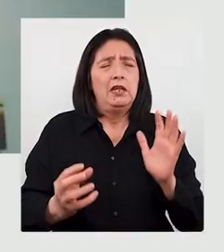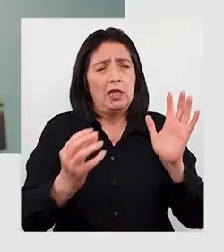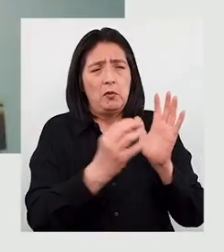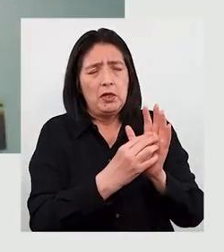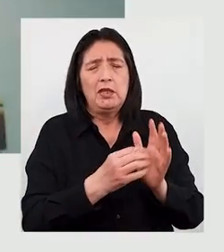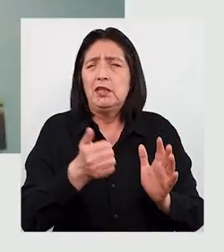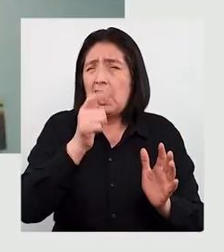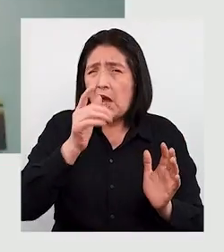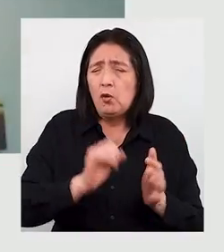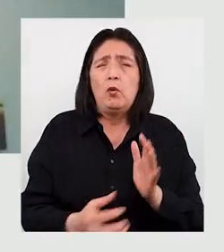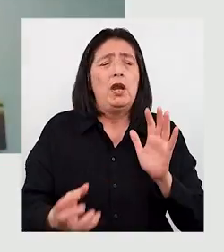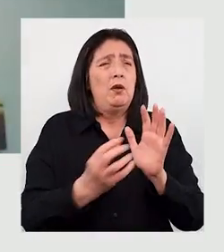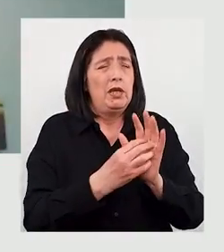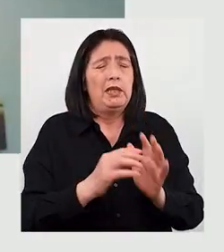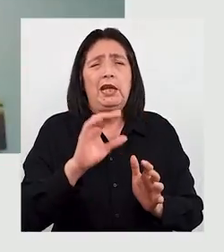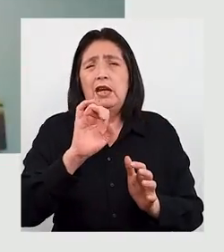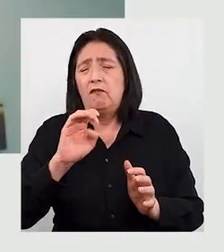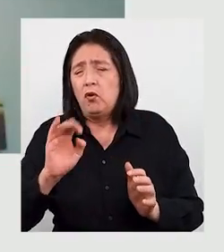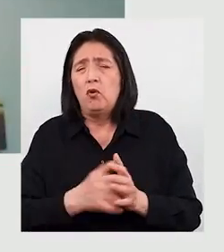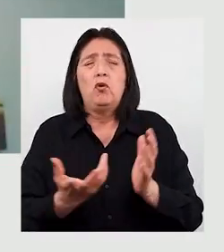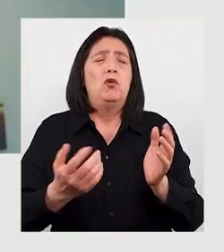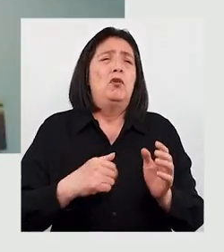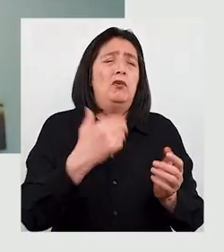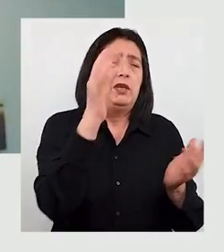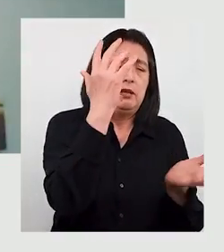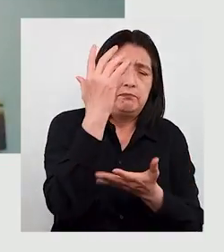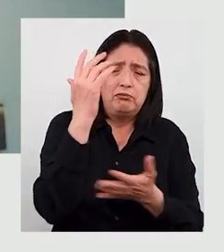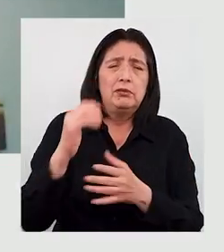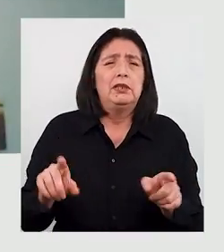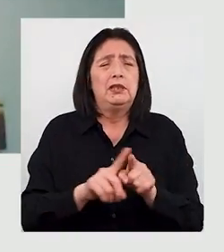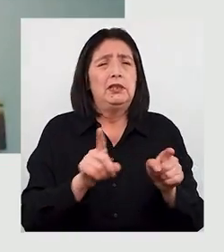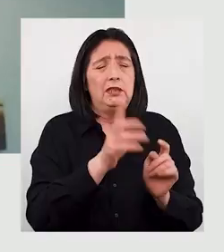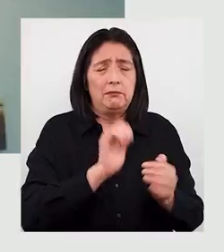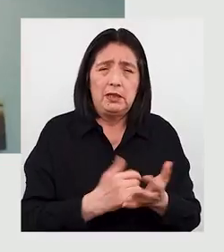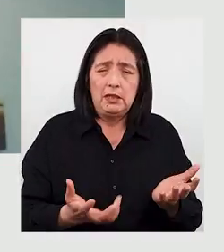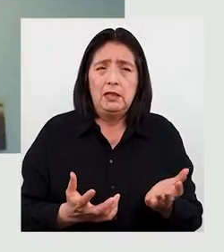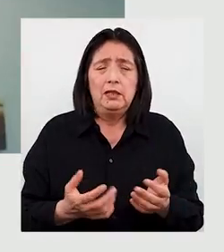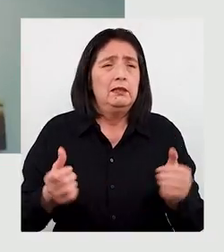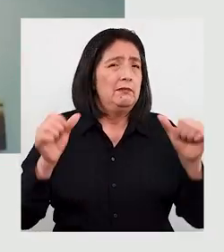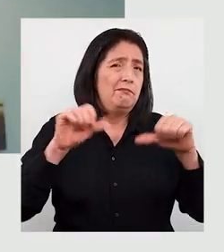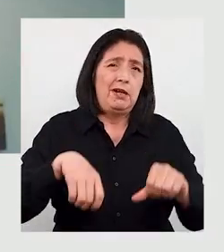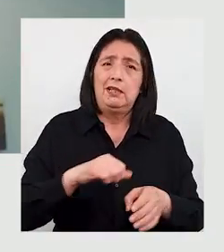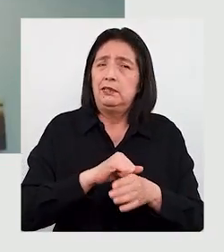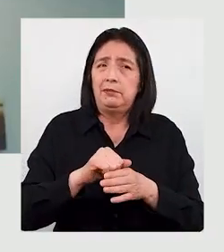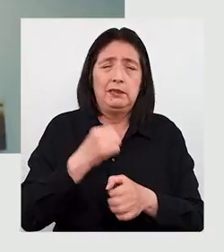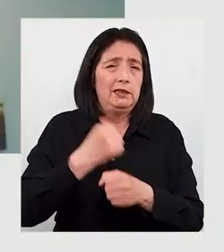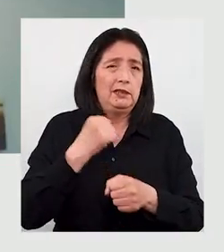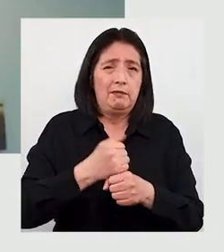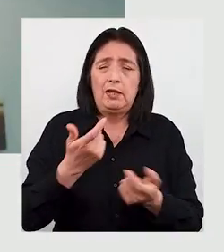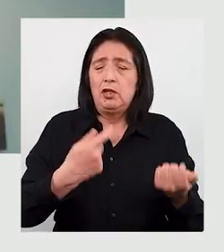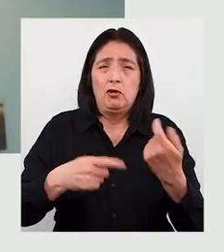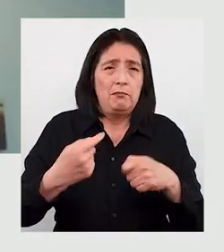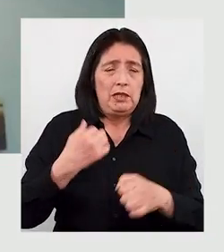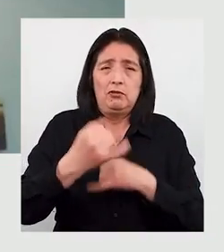del agua, del carbono, de la deforestación y también la huella de malas prácticas laborales del